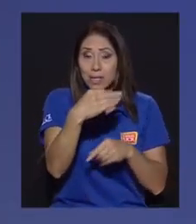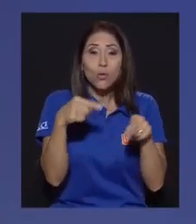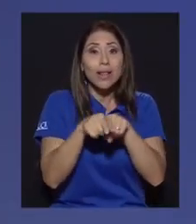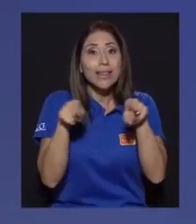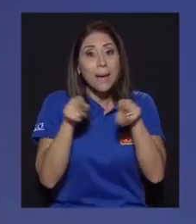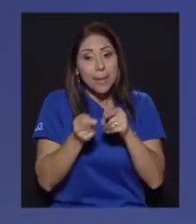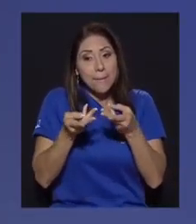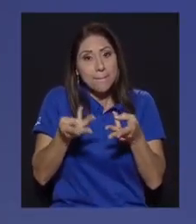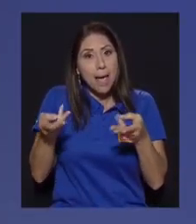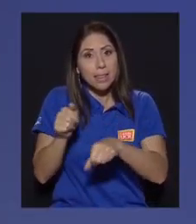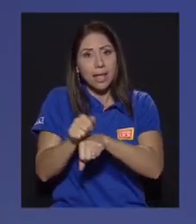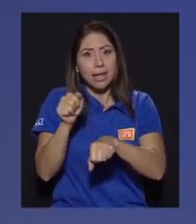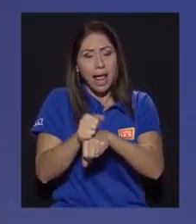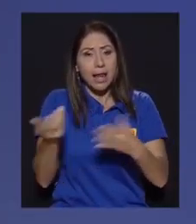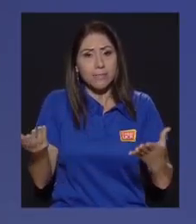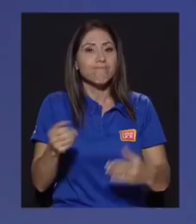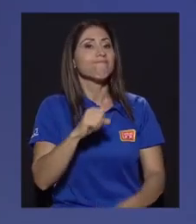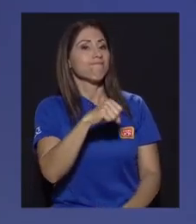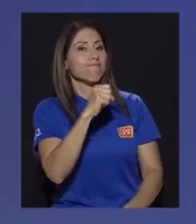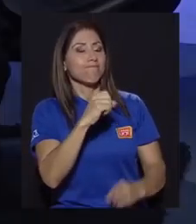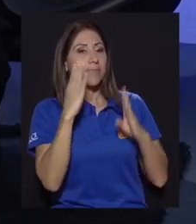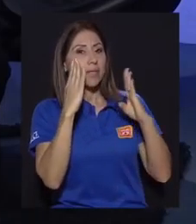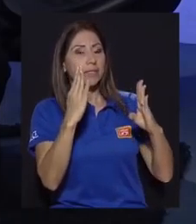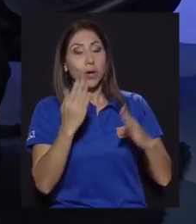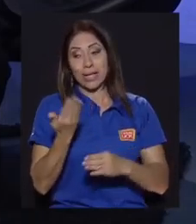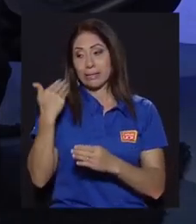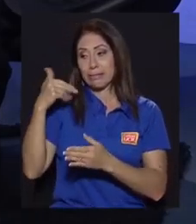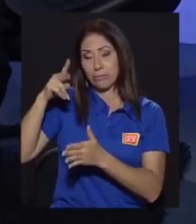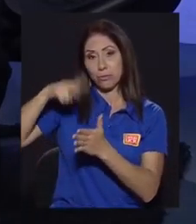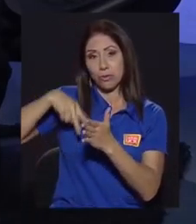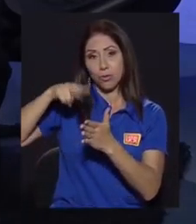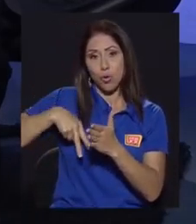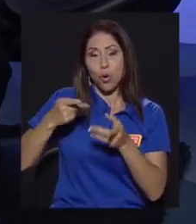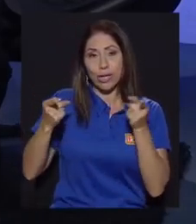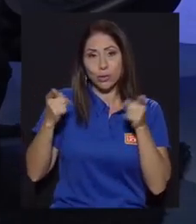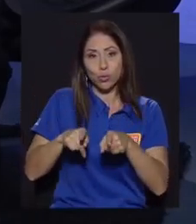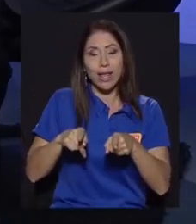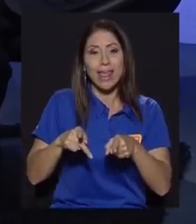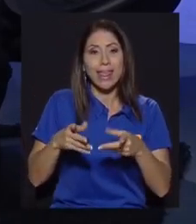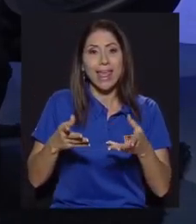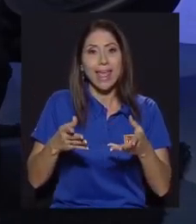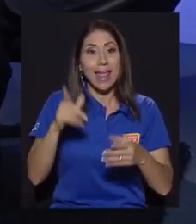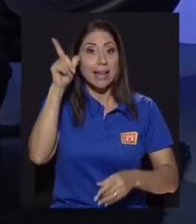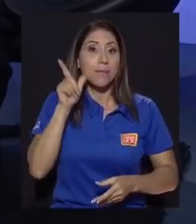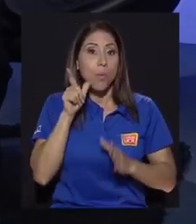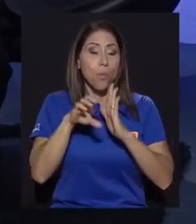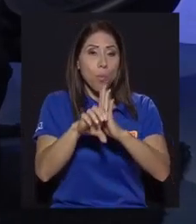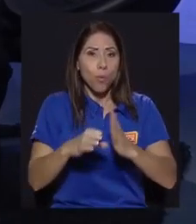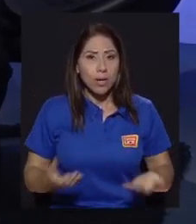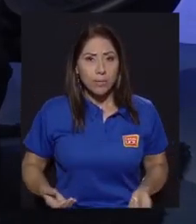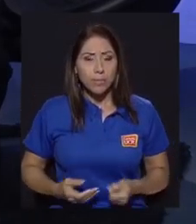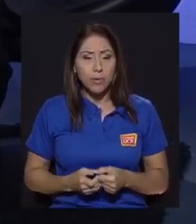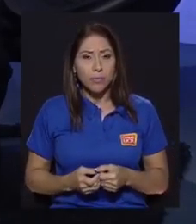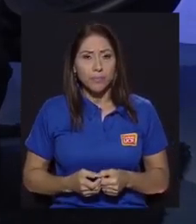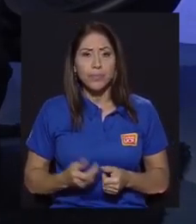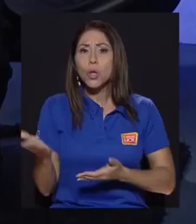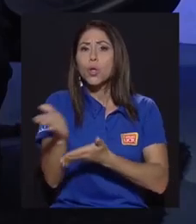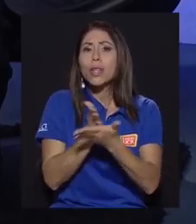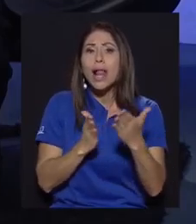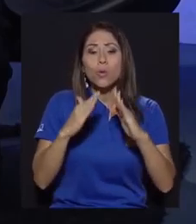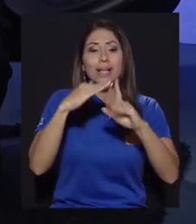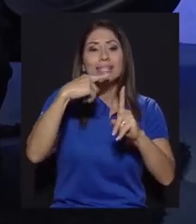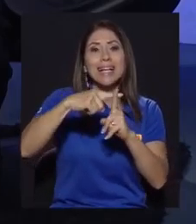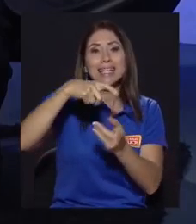atención hemos reído hemos leído recientemente lo que sucede en el limón por ejemplo en donde algunas